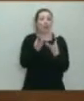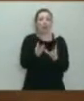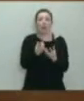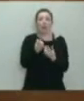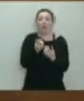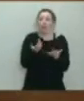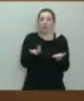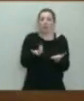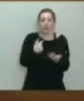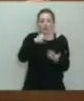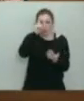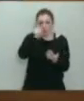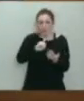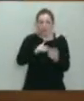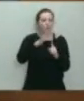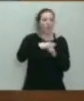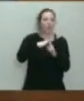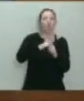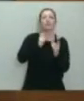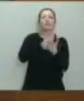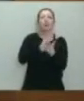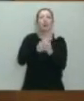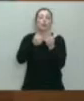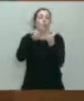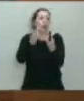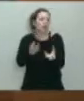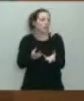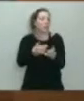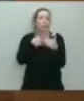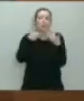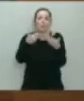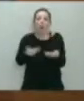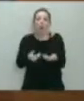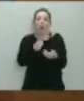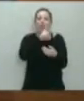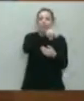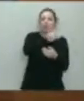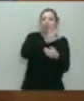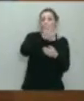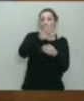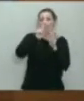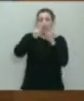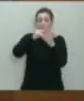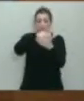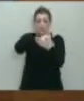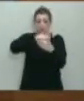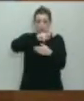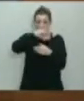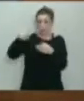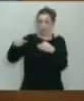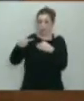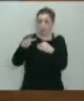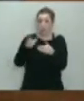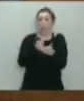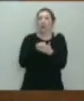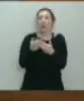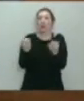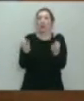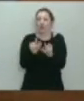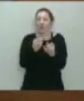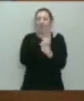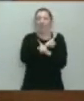no nos lo ha dicho. ¿Qué facturas se van a pagar con esos 157 millones? Y no nos ha facilitado el